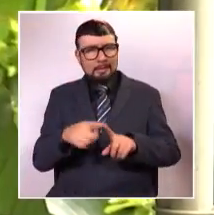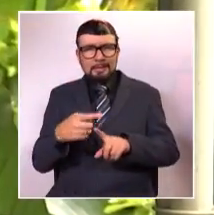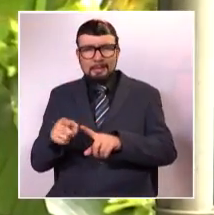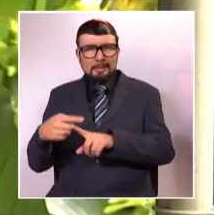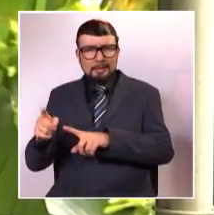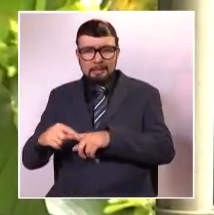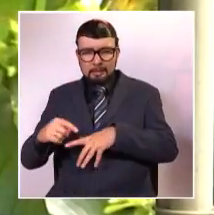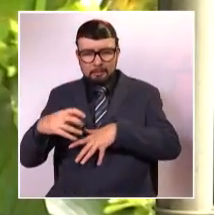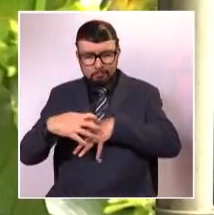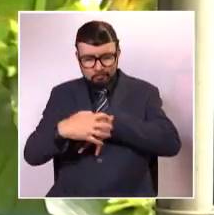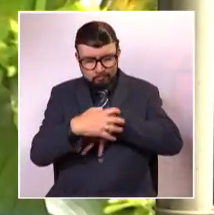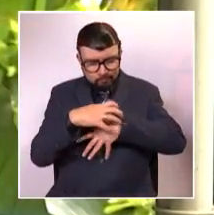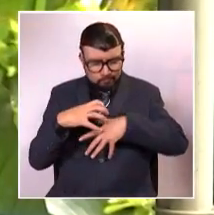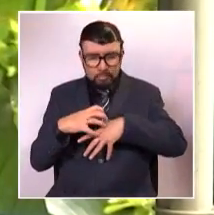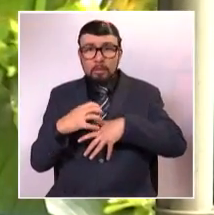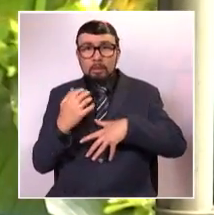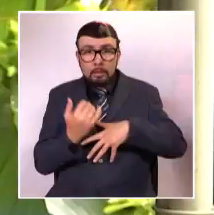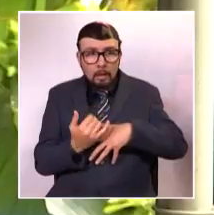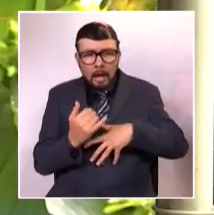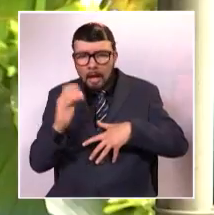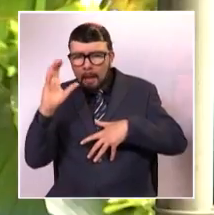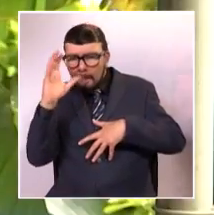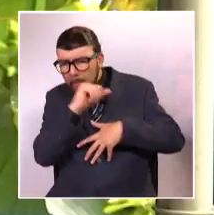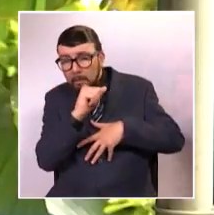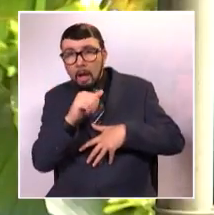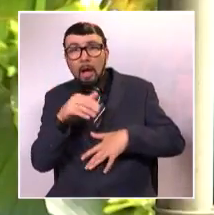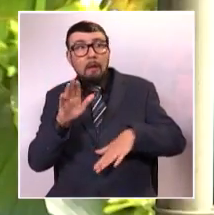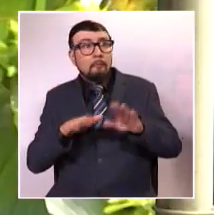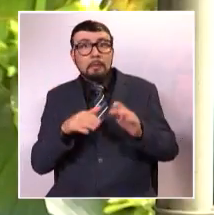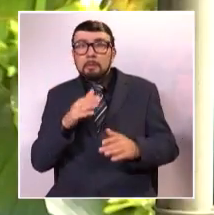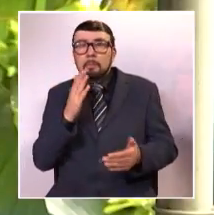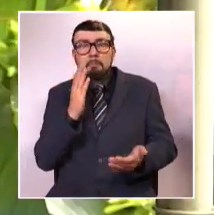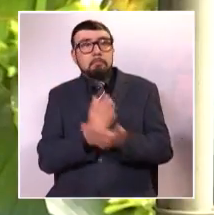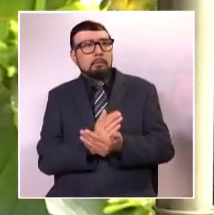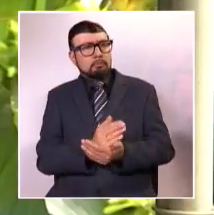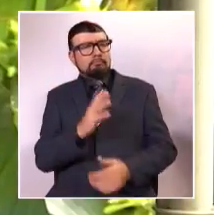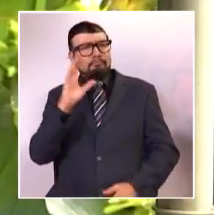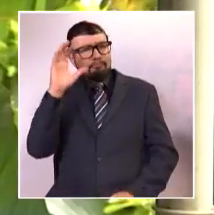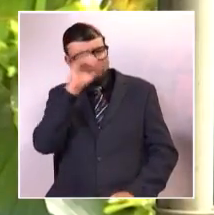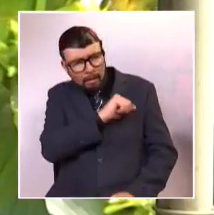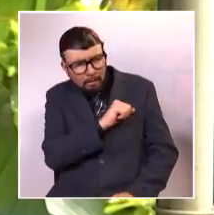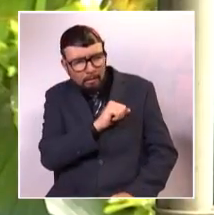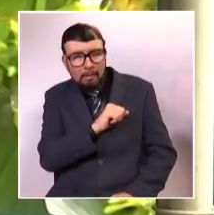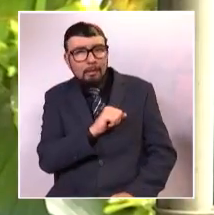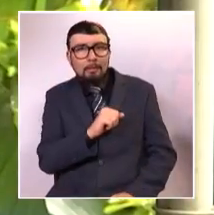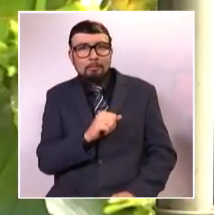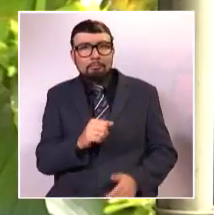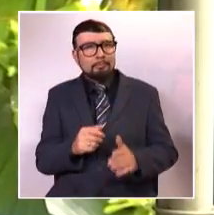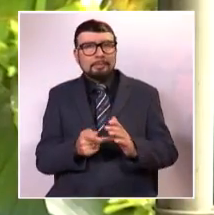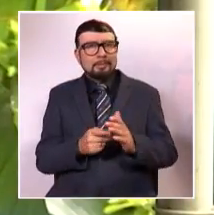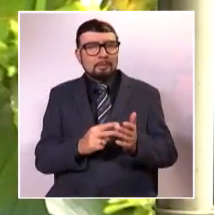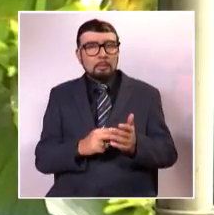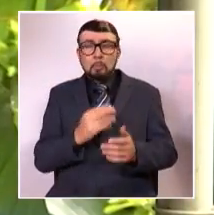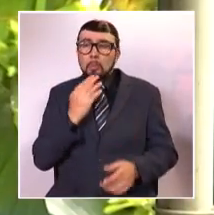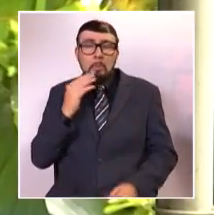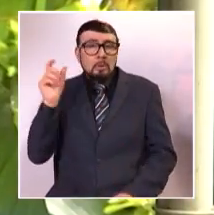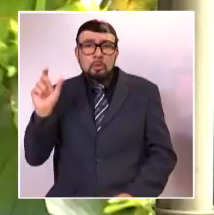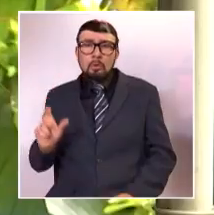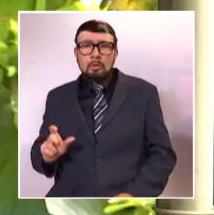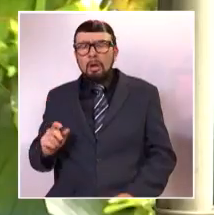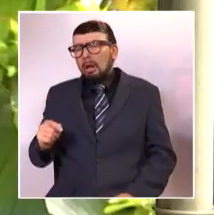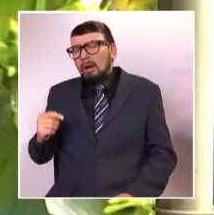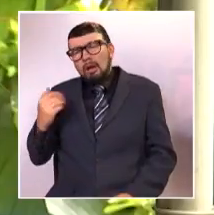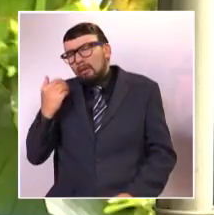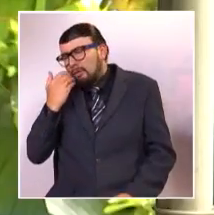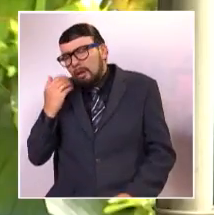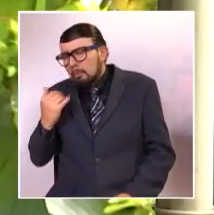o de masas se diagnostican en forma incidental o accidental. Eso quiere decir que el paciente va o consulta por una